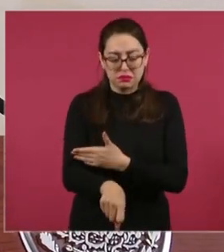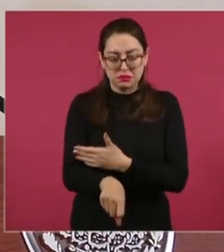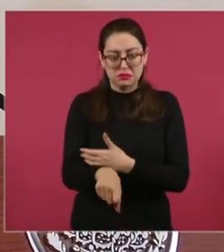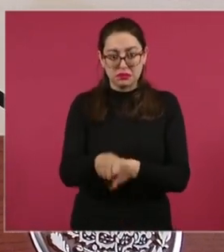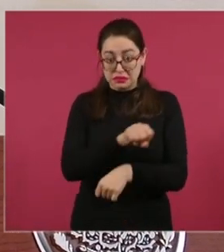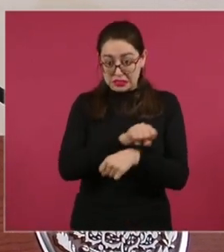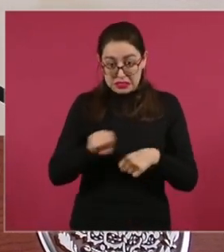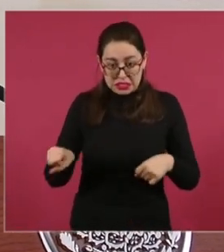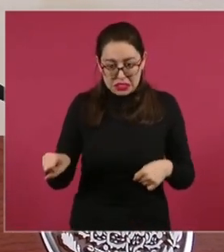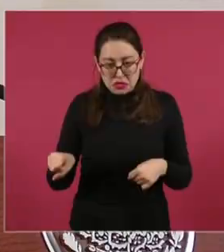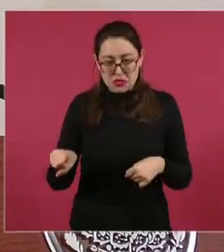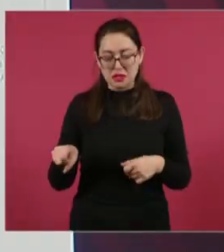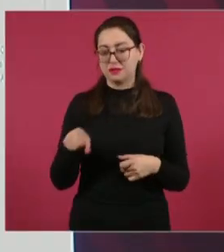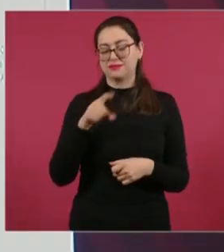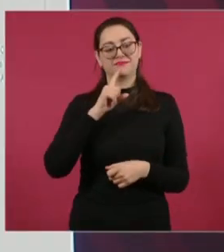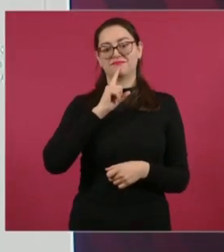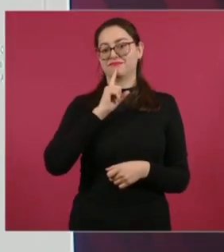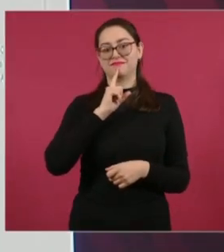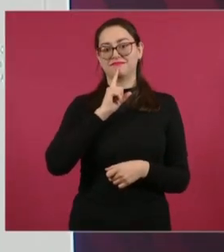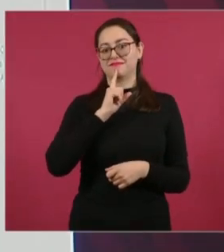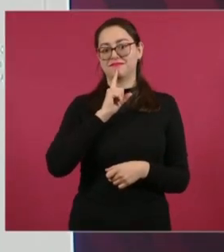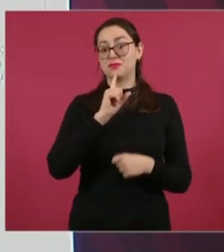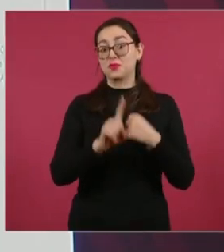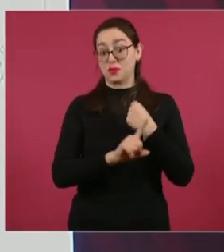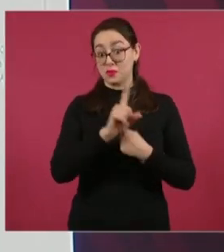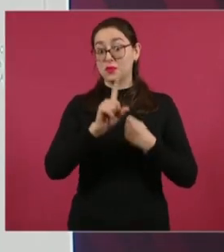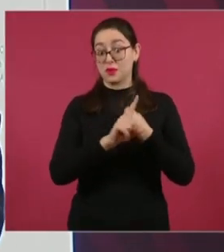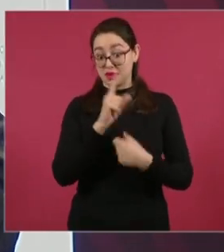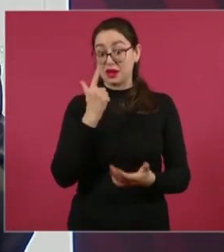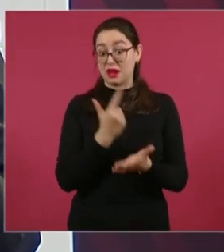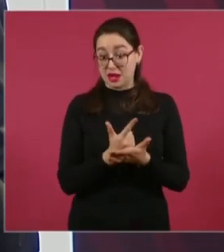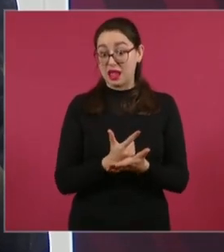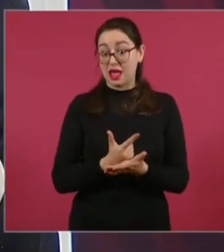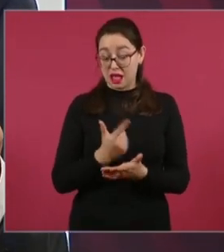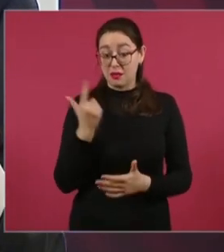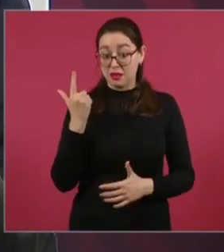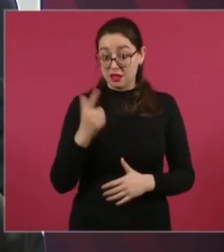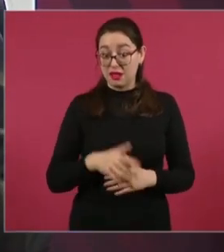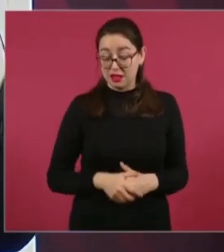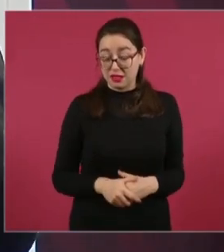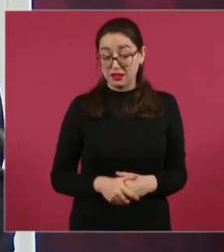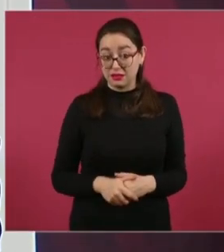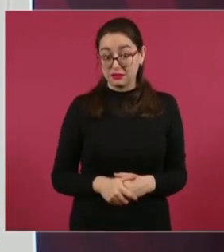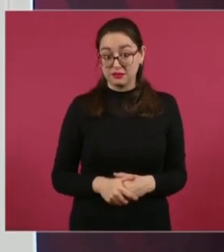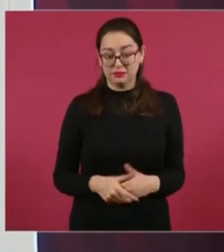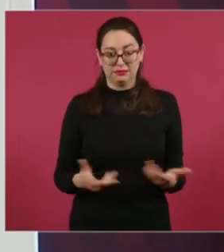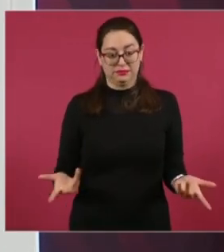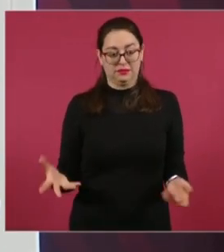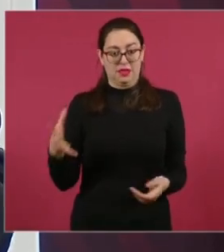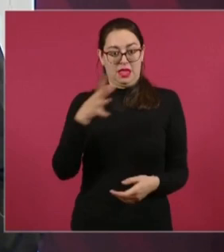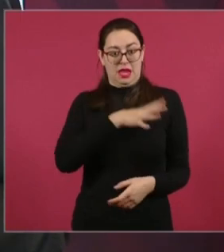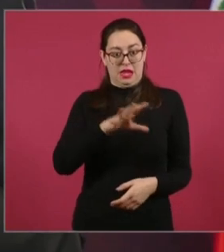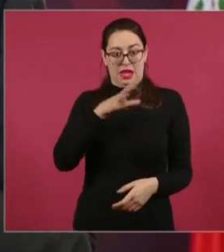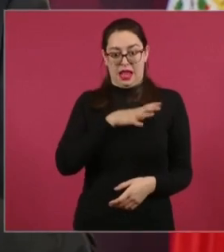delincuente, estaban deteniendo al que